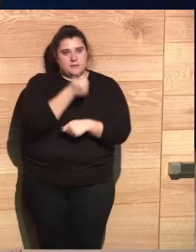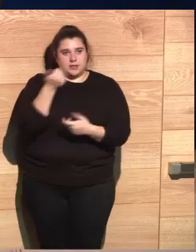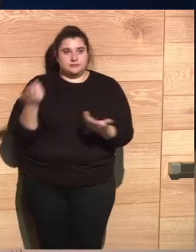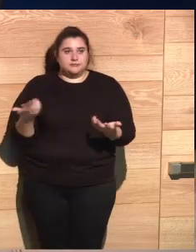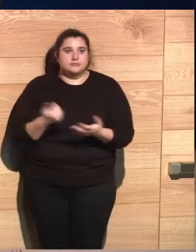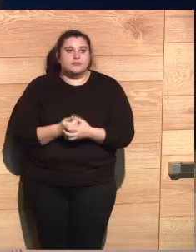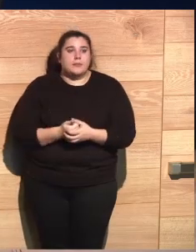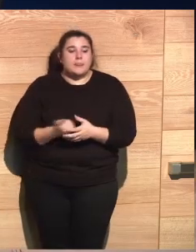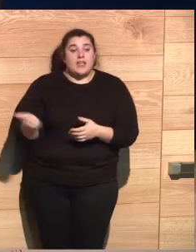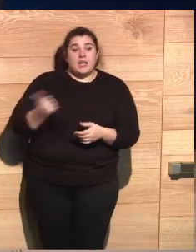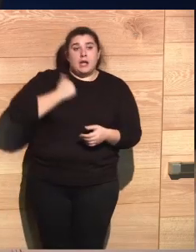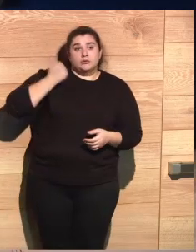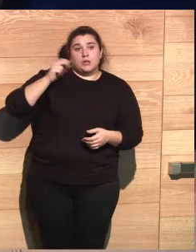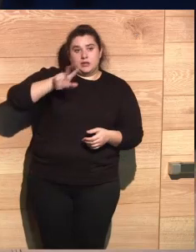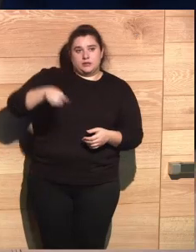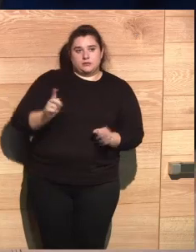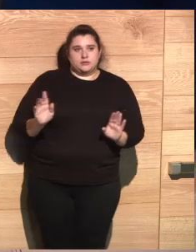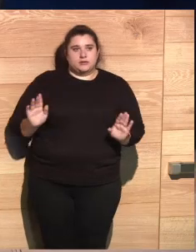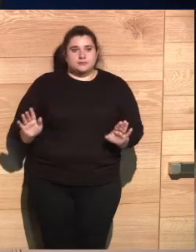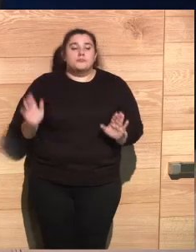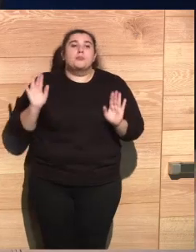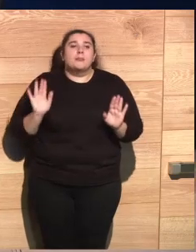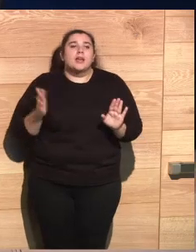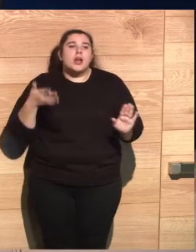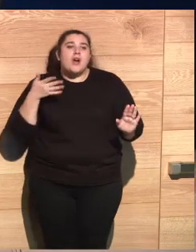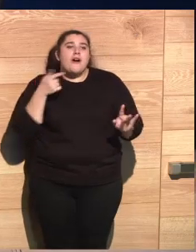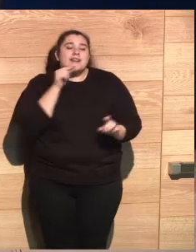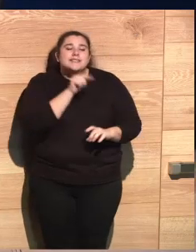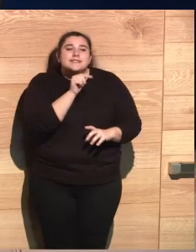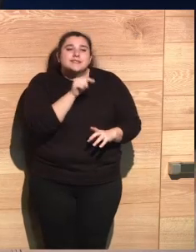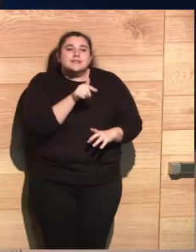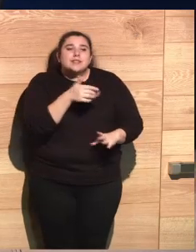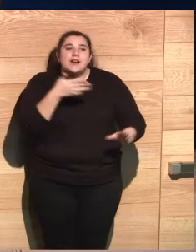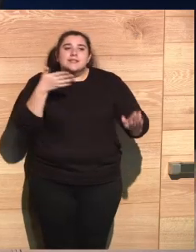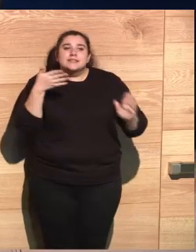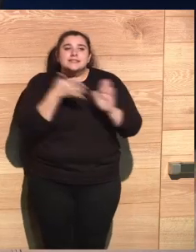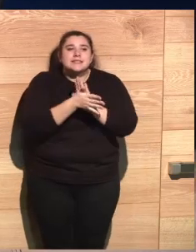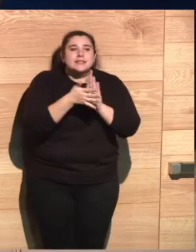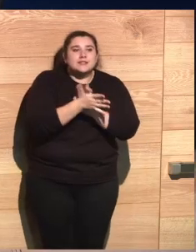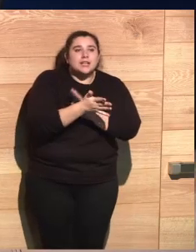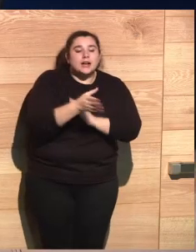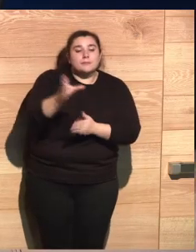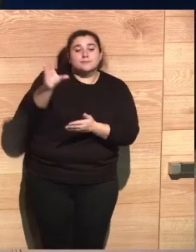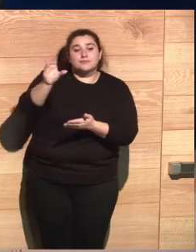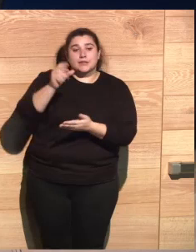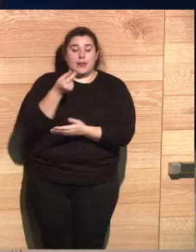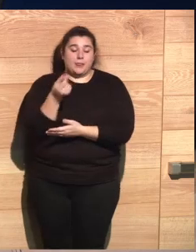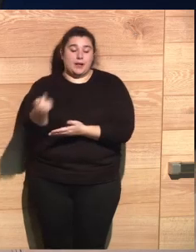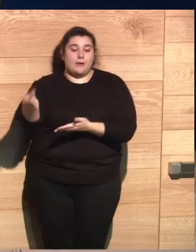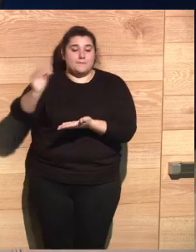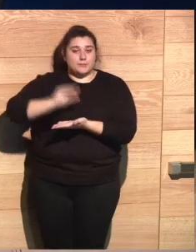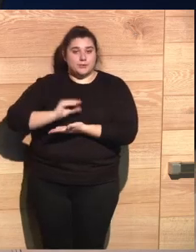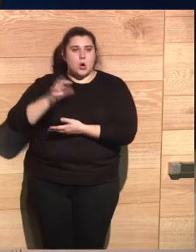por casualidad eso? No es por casualidad. Pero eso no significa que sea su única fuente de ingresos. No.